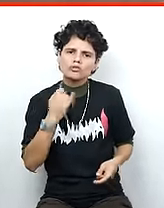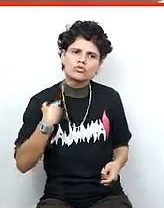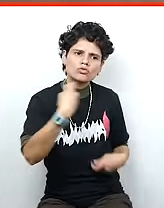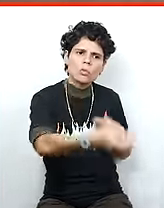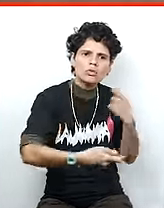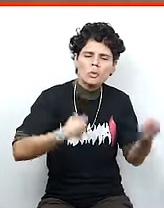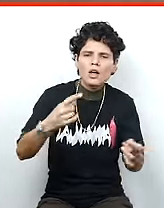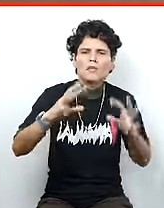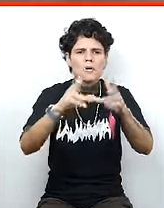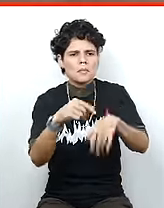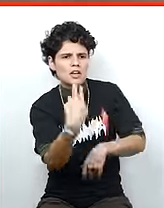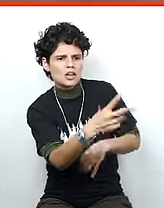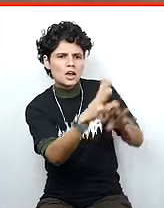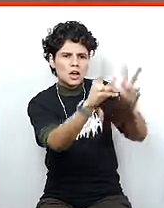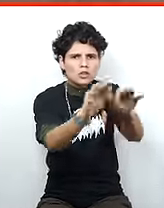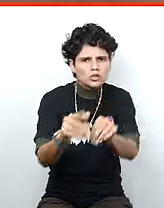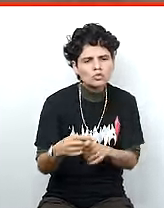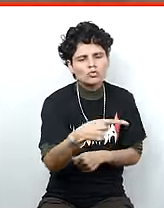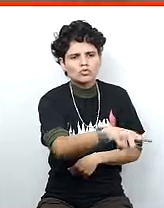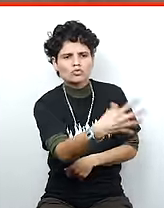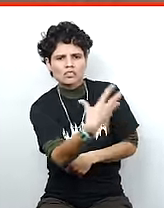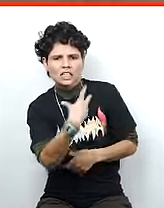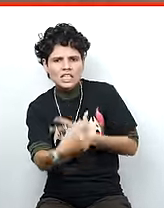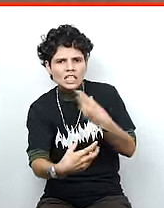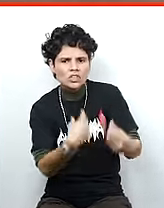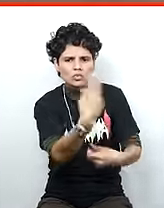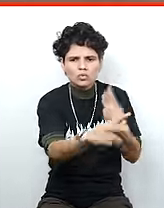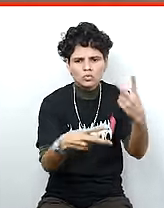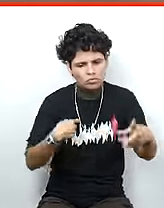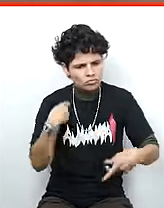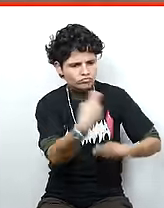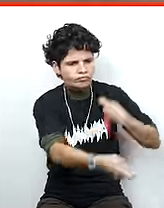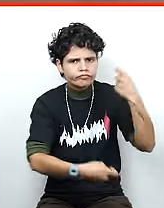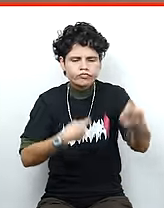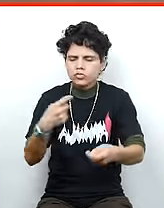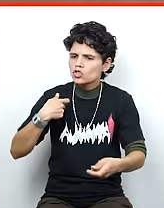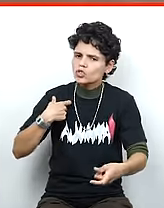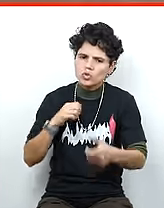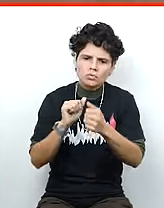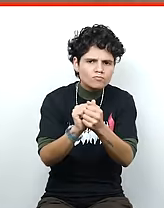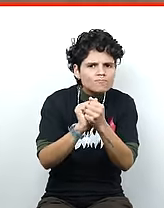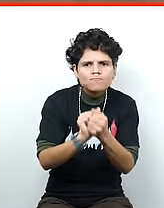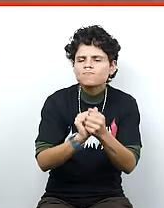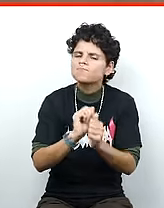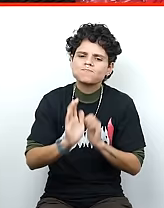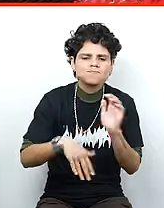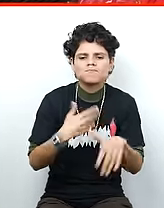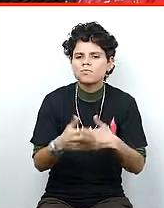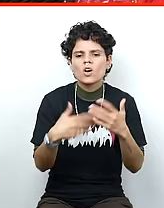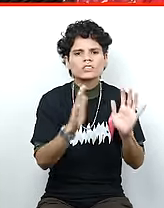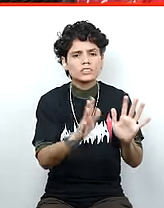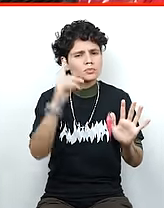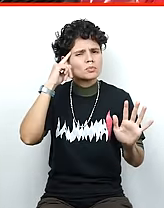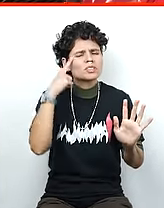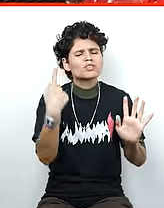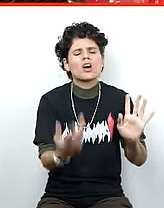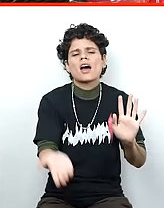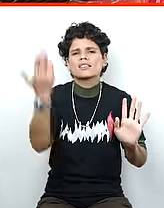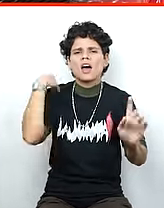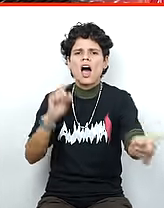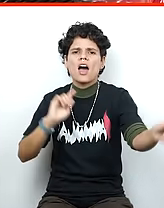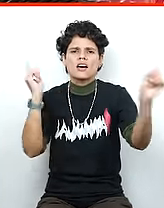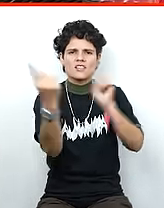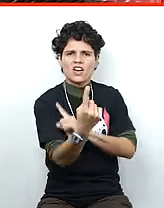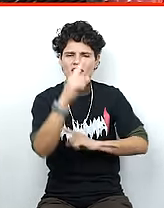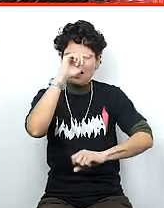yo me preocupo de tu familia, de tus hijos, de no te preocupes, pues. O sea, aquí yo soy un hermano opulento hasta el final, no mata que choque el agua. Pero cuando yo estuve en Cana y todo